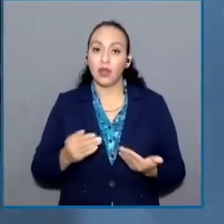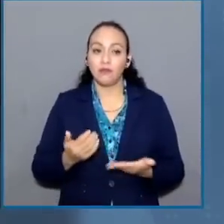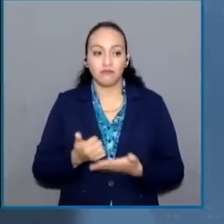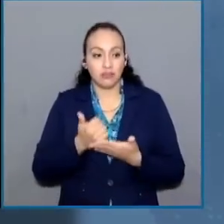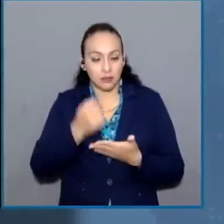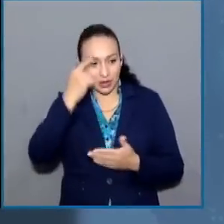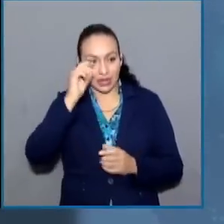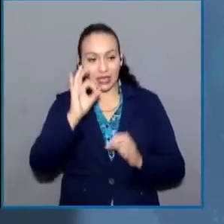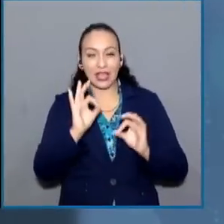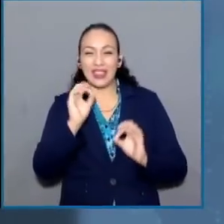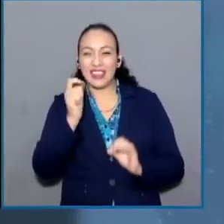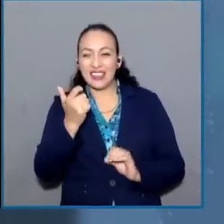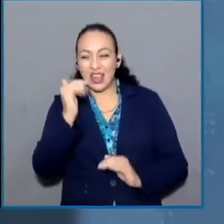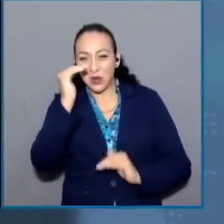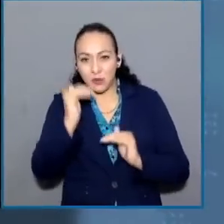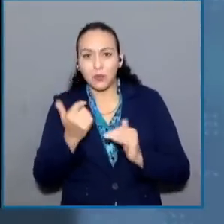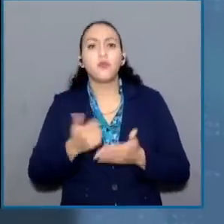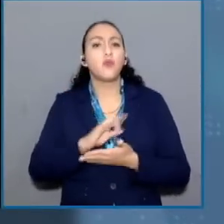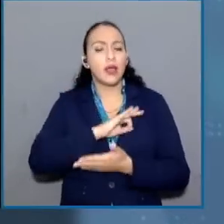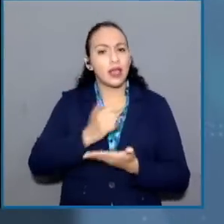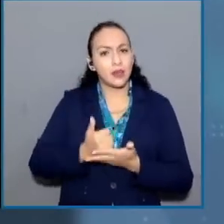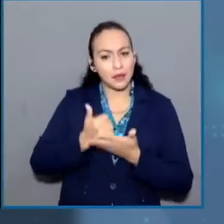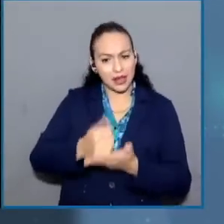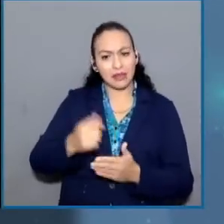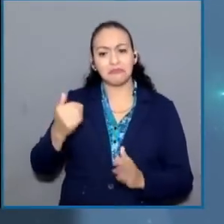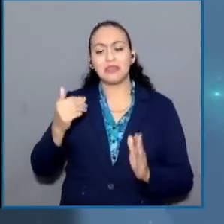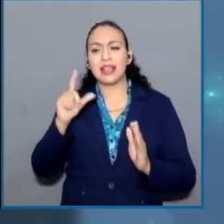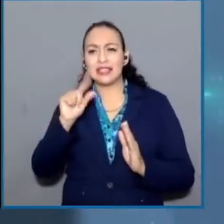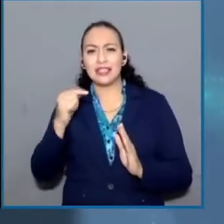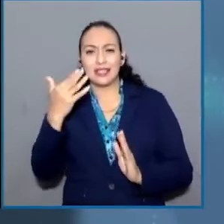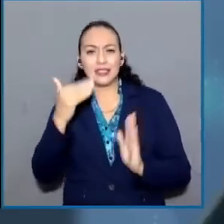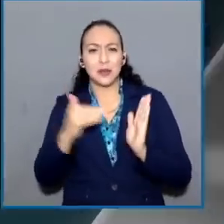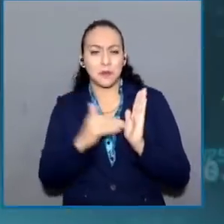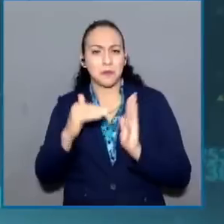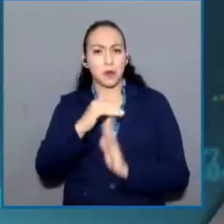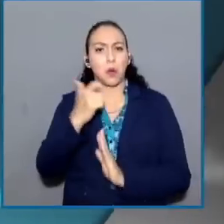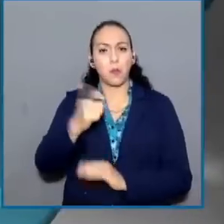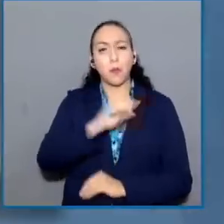175 millones de pesos en renovación de infraestructura obsoleta.